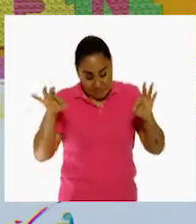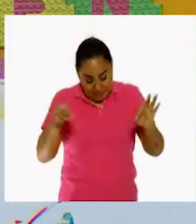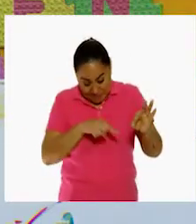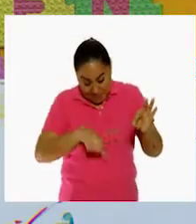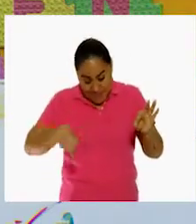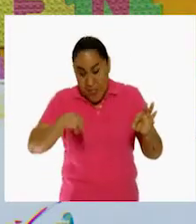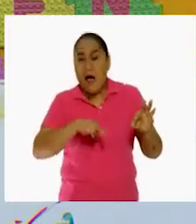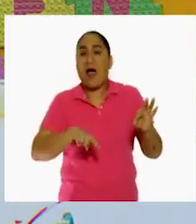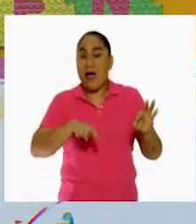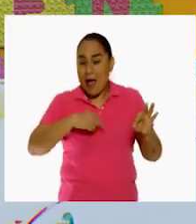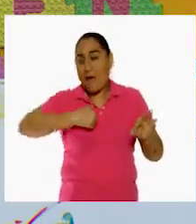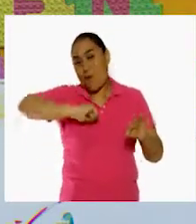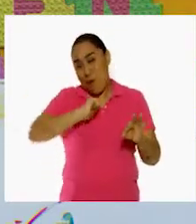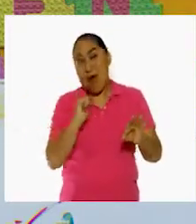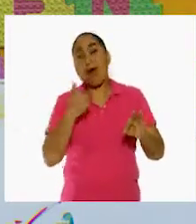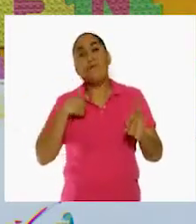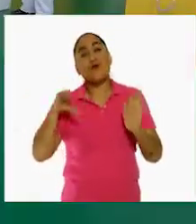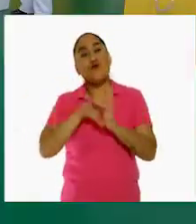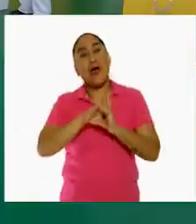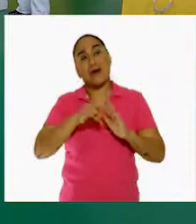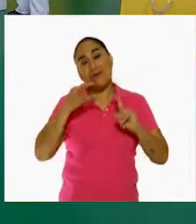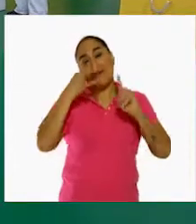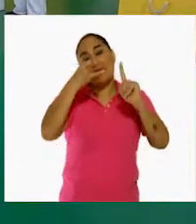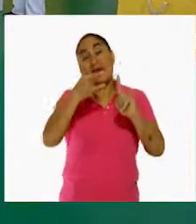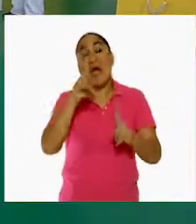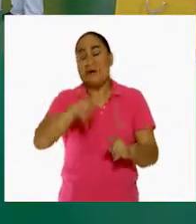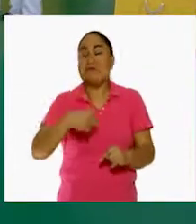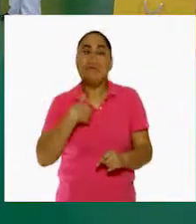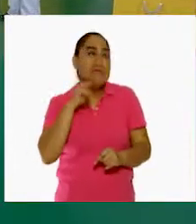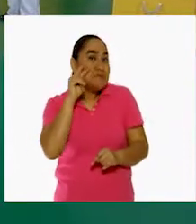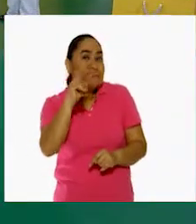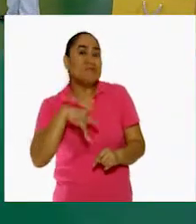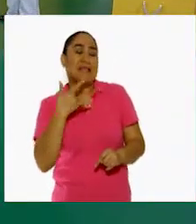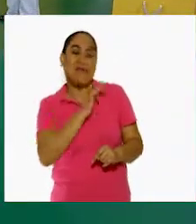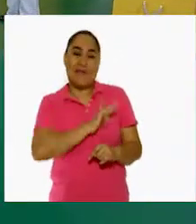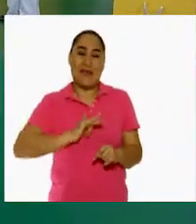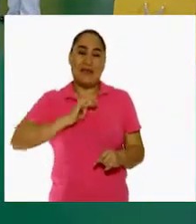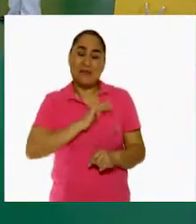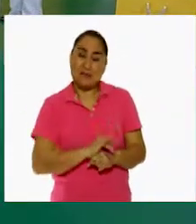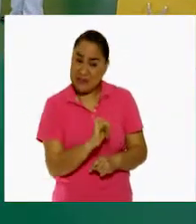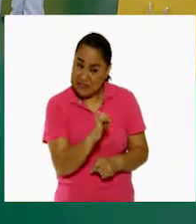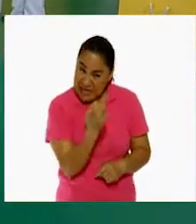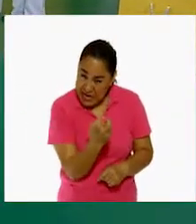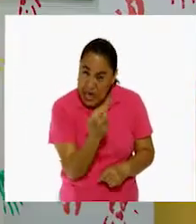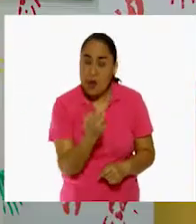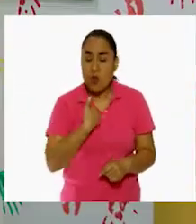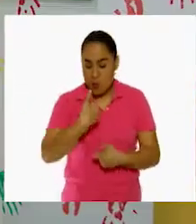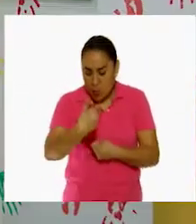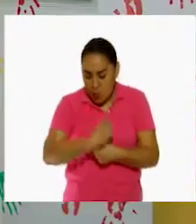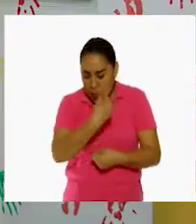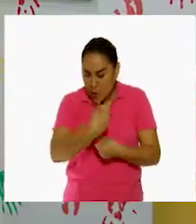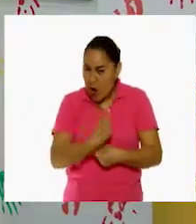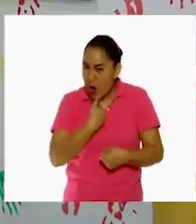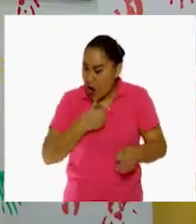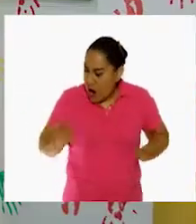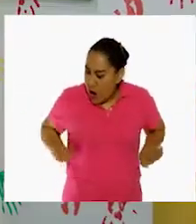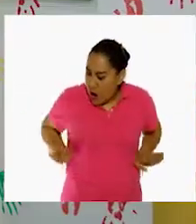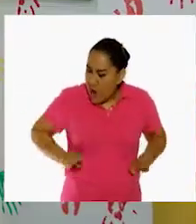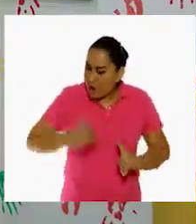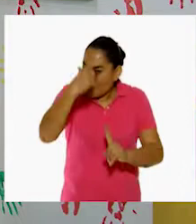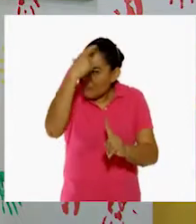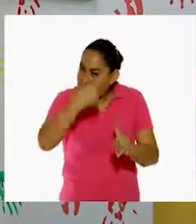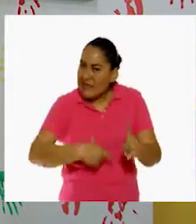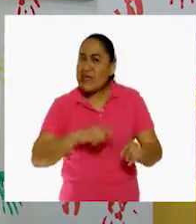pone muy, muy, muy feliz. Ok, claro, Gloria. Reconocer quiénes somos y reconocer nuestras cualidades y